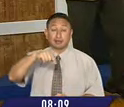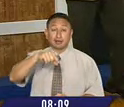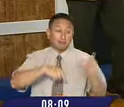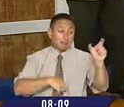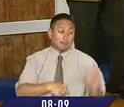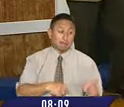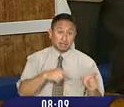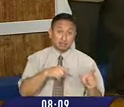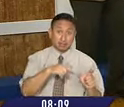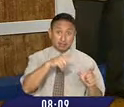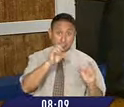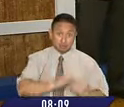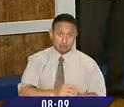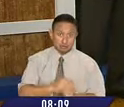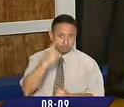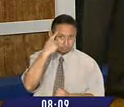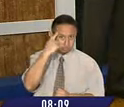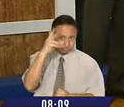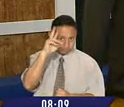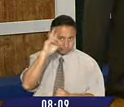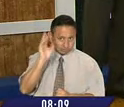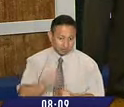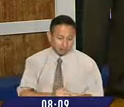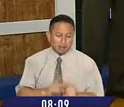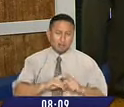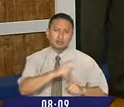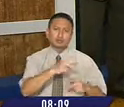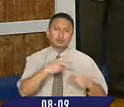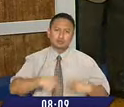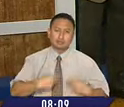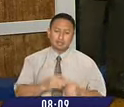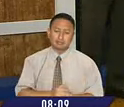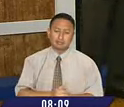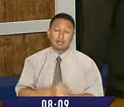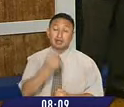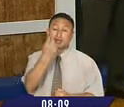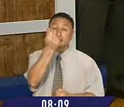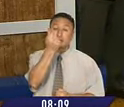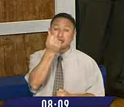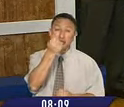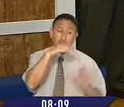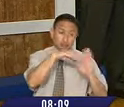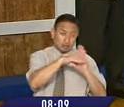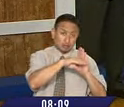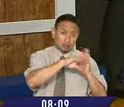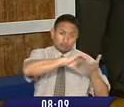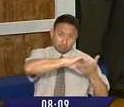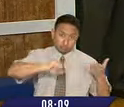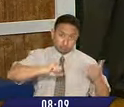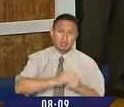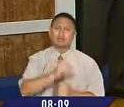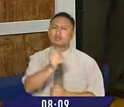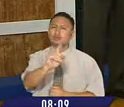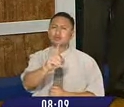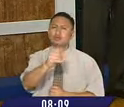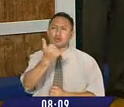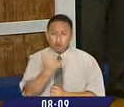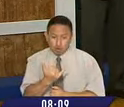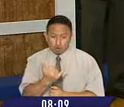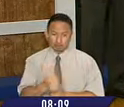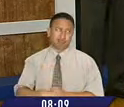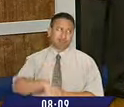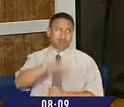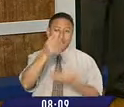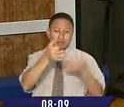logró jugar en la psicológica, pero también arriesgó su vida. No saquen plata, vecinos de los bancos. No, hay varias formas. La Policía